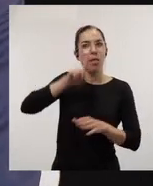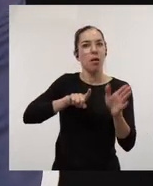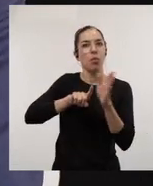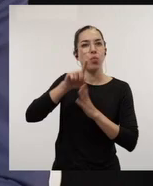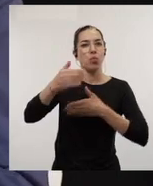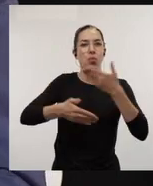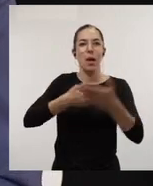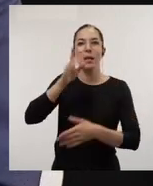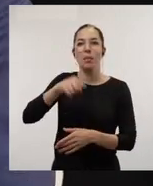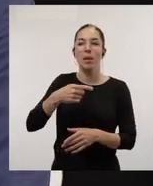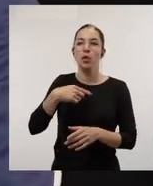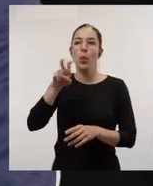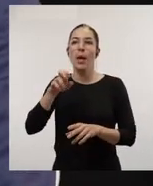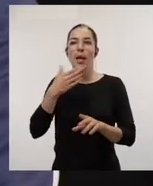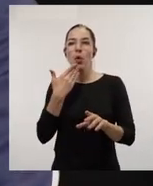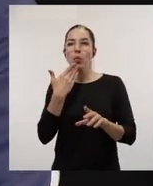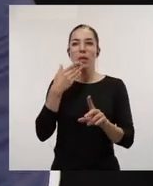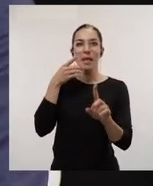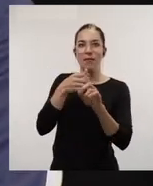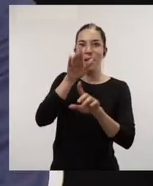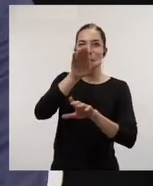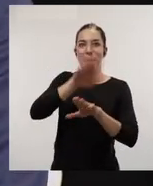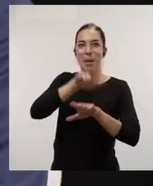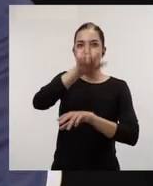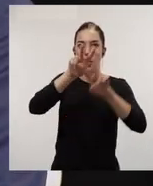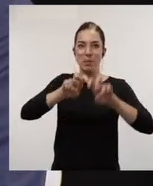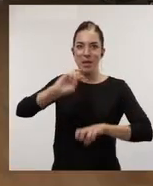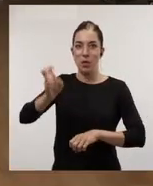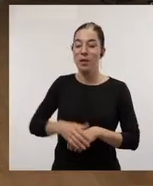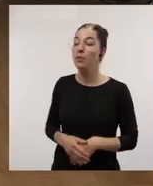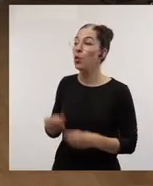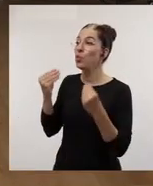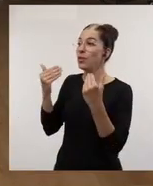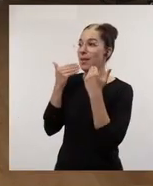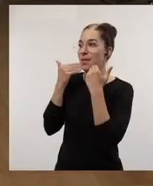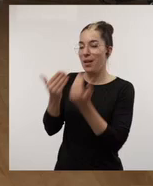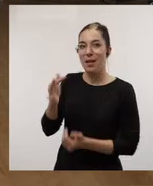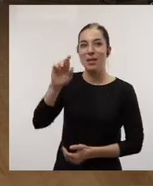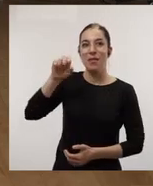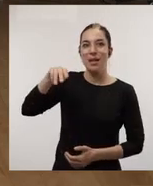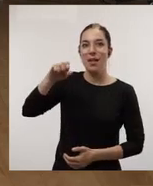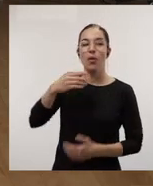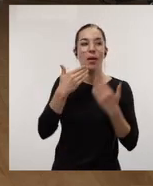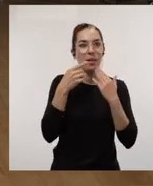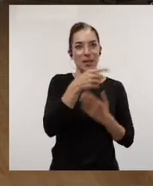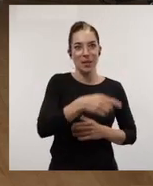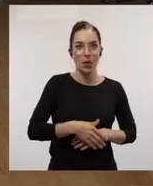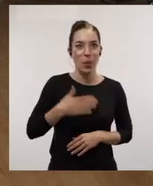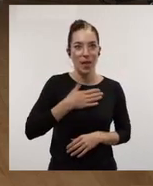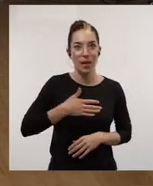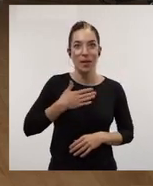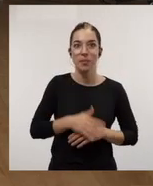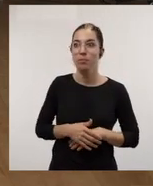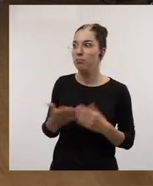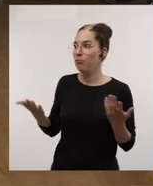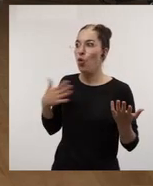y sirva como referencia como modelo para otros para otros investigadores pues muchísimas gracias Fernando gracias a ti ha